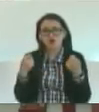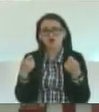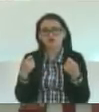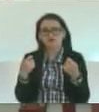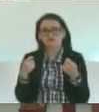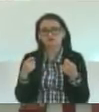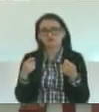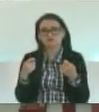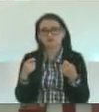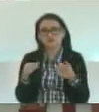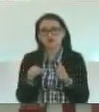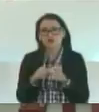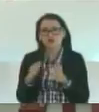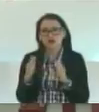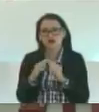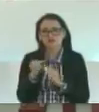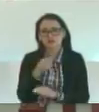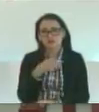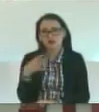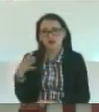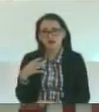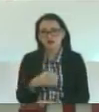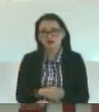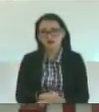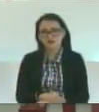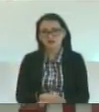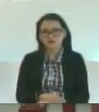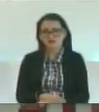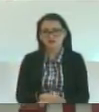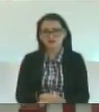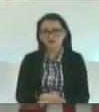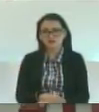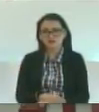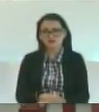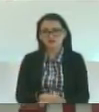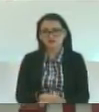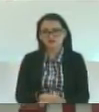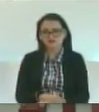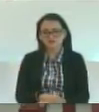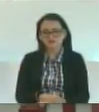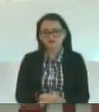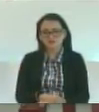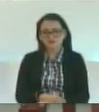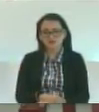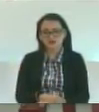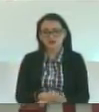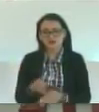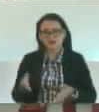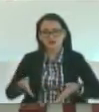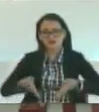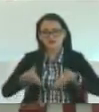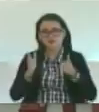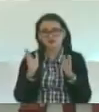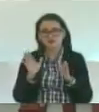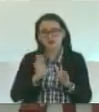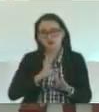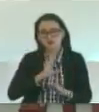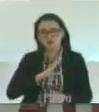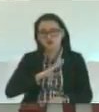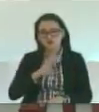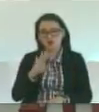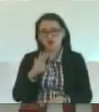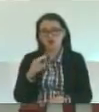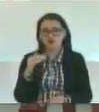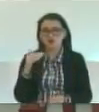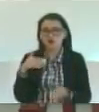en los pasillos de la Casa Blanca y que se mueve en el edificio del Departamento de Estado para hacer lobby